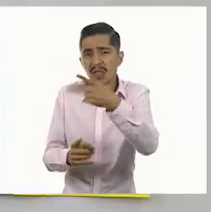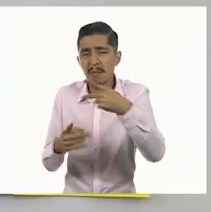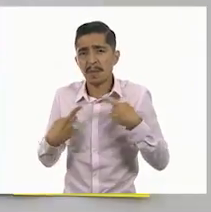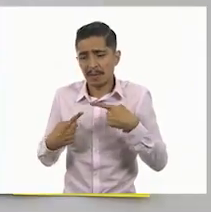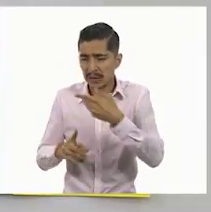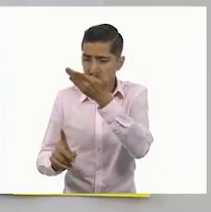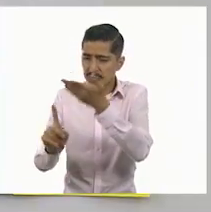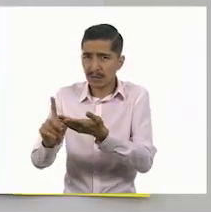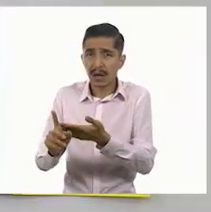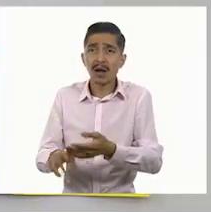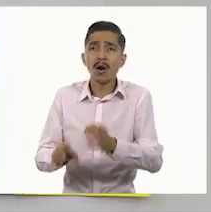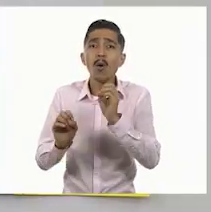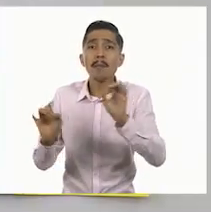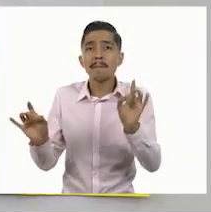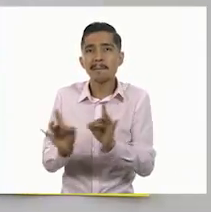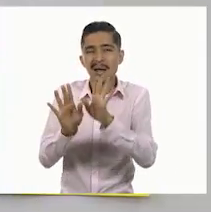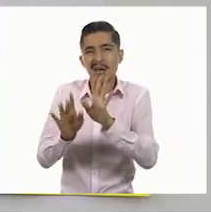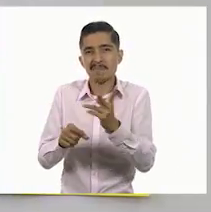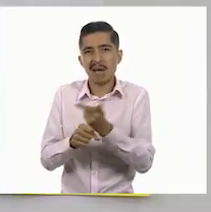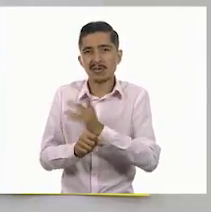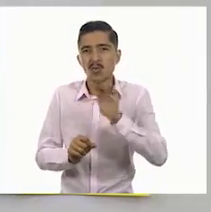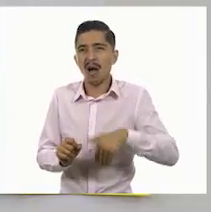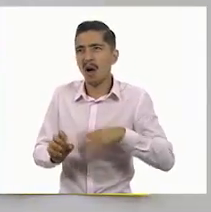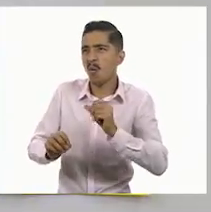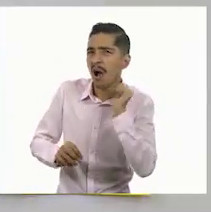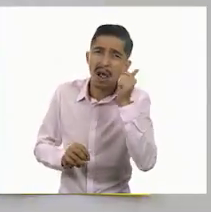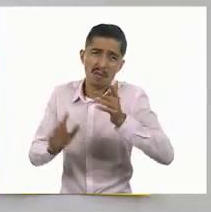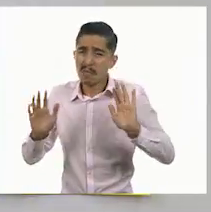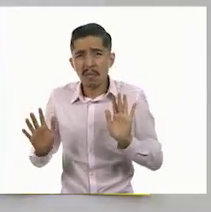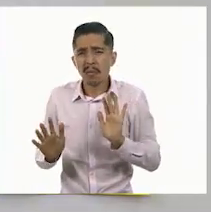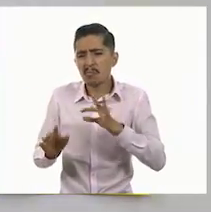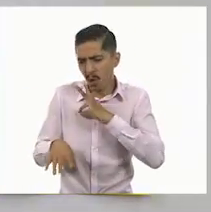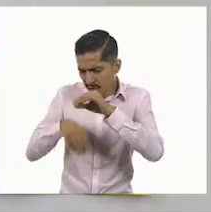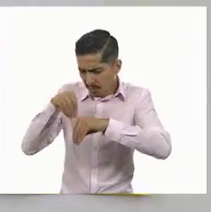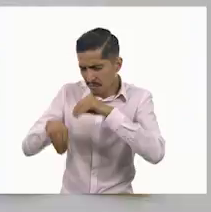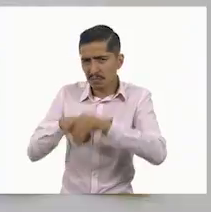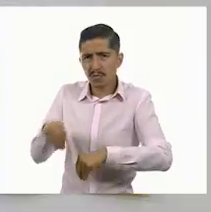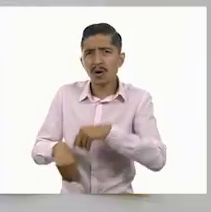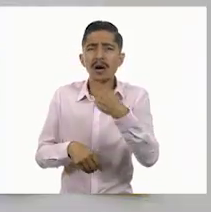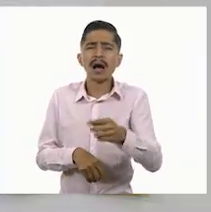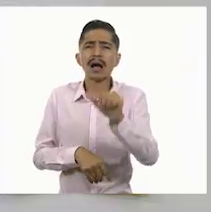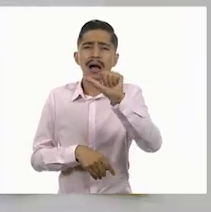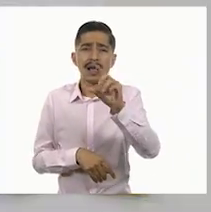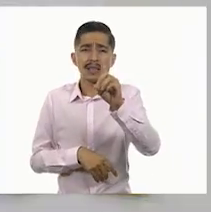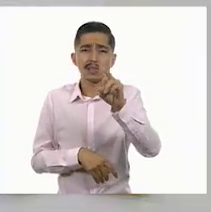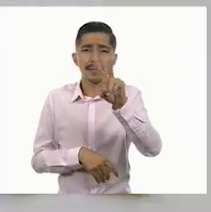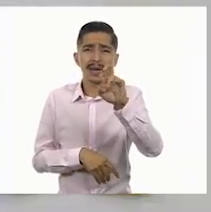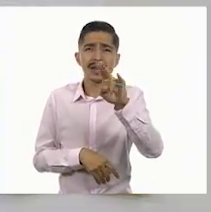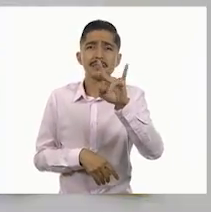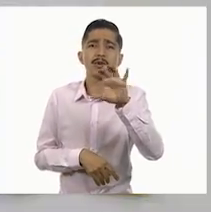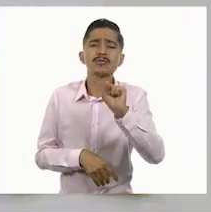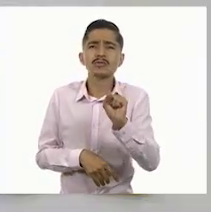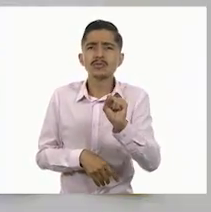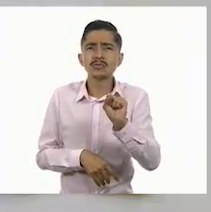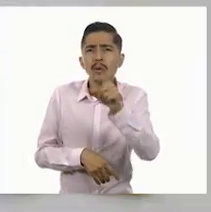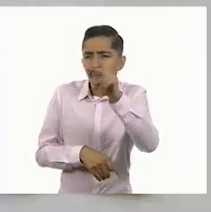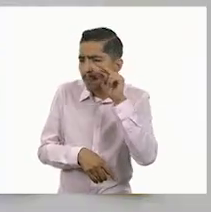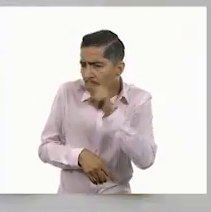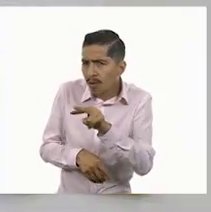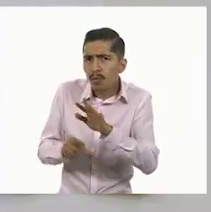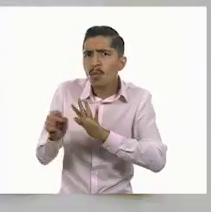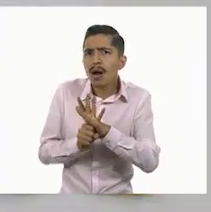vivió un hecho desafortunado, también puede ir ahí. Tenemos adverbios. ¿Cuáles adverbios ves ahí?